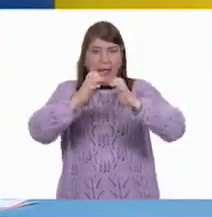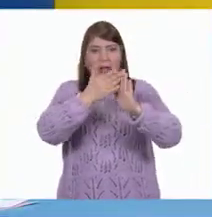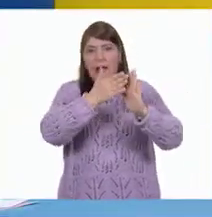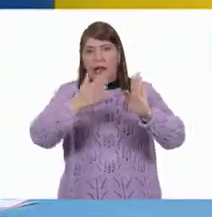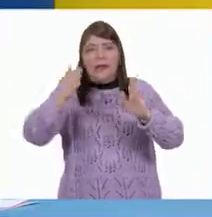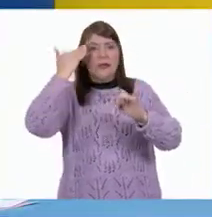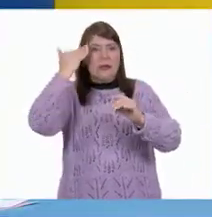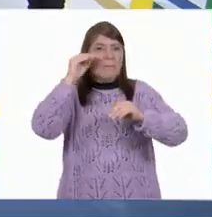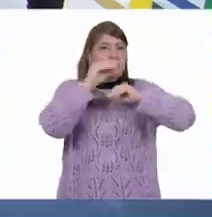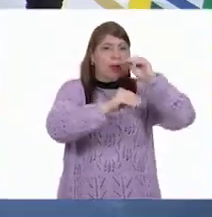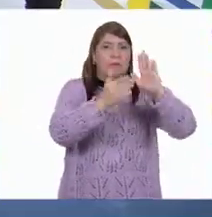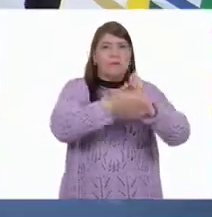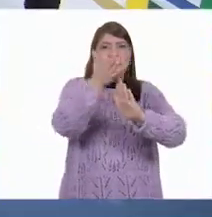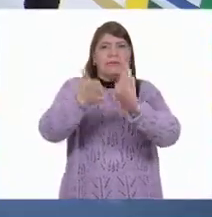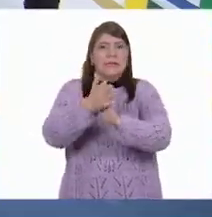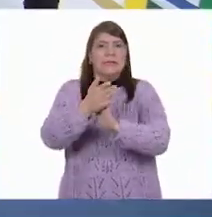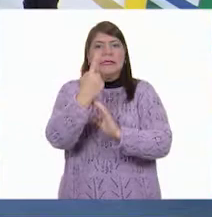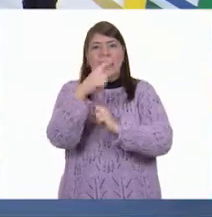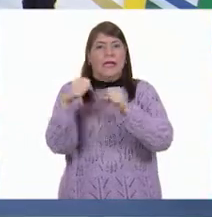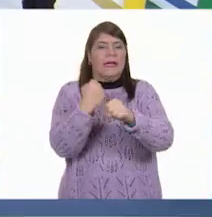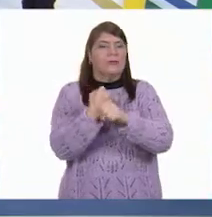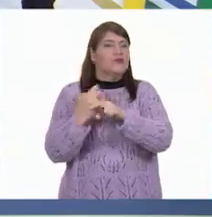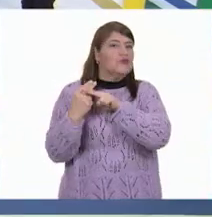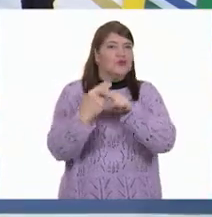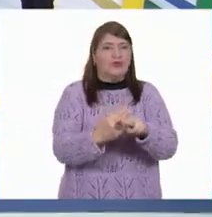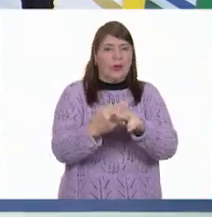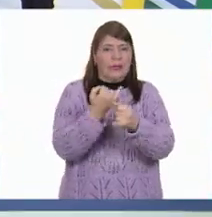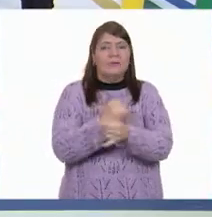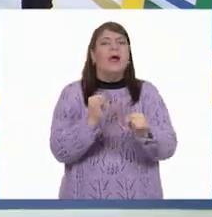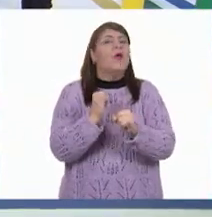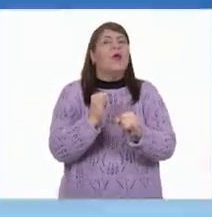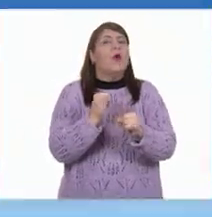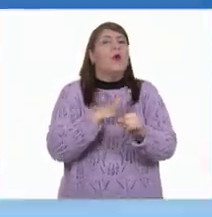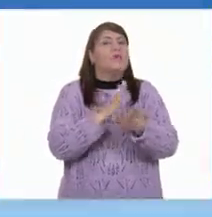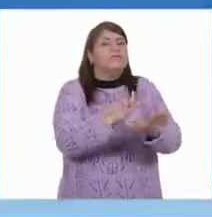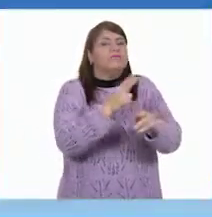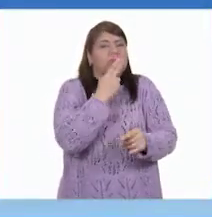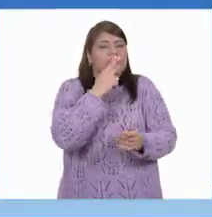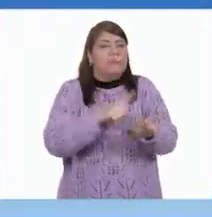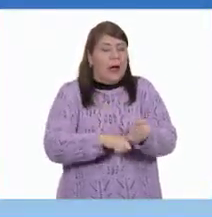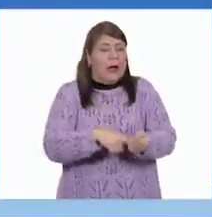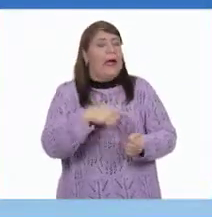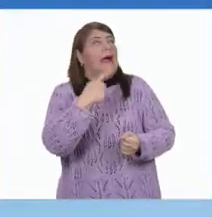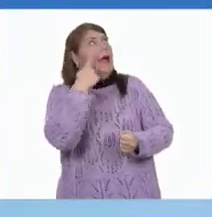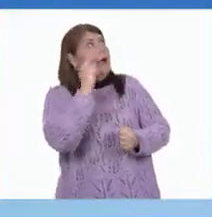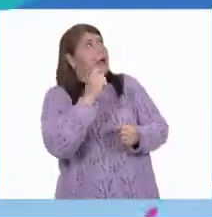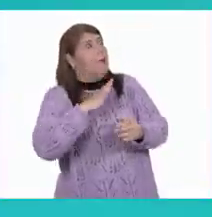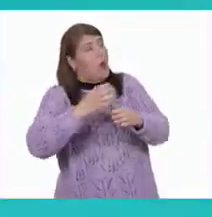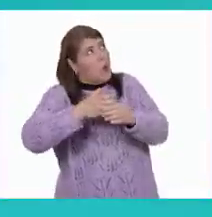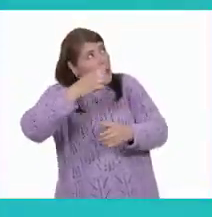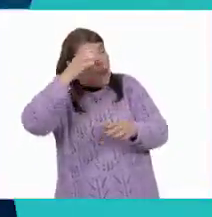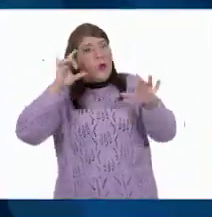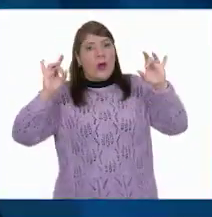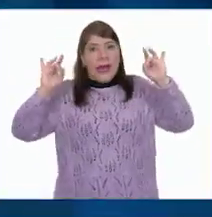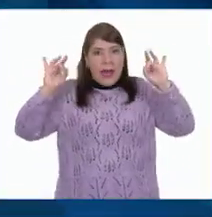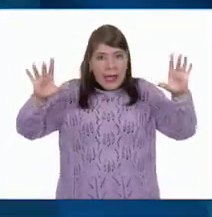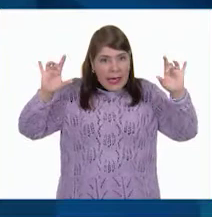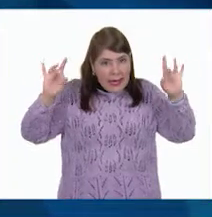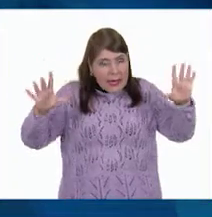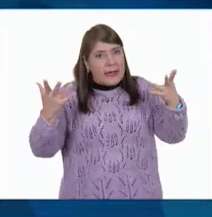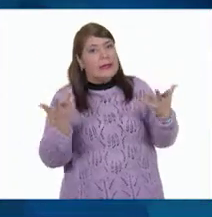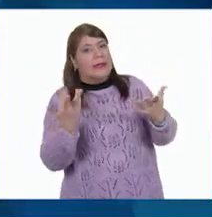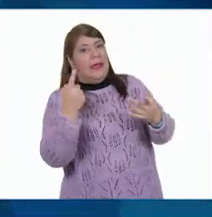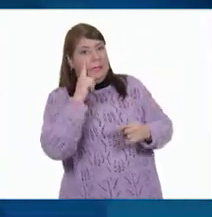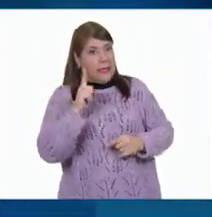conservan en la actualidad? Yo vi, maestra, varios. Está la columna del Ángel de la Independencia.